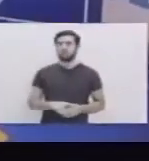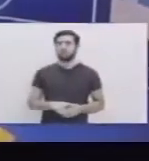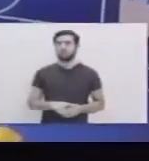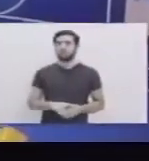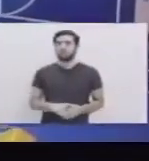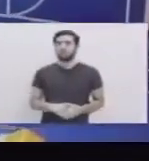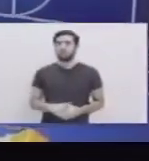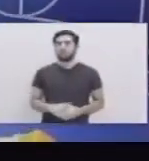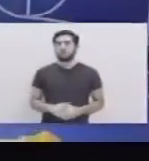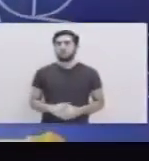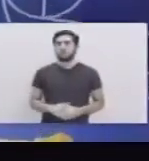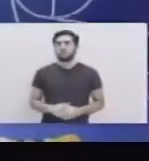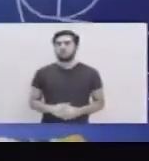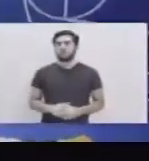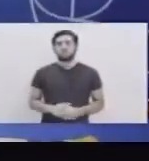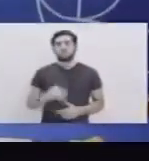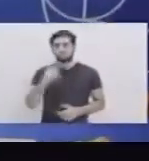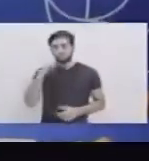Mi cuerda.